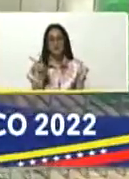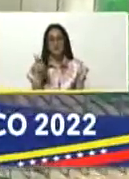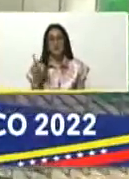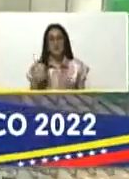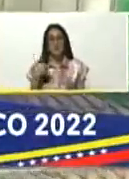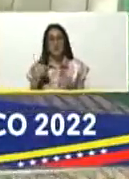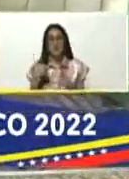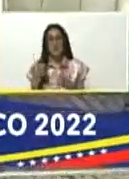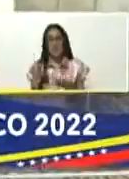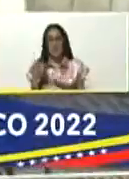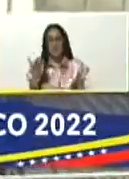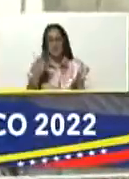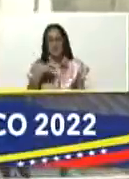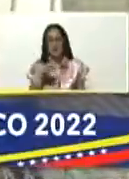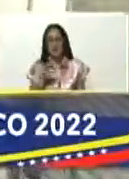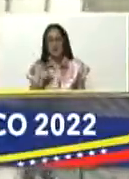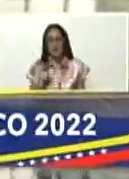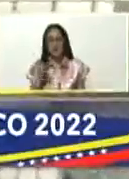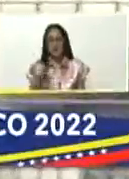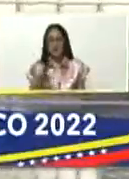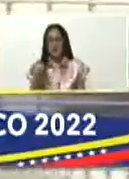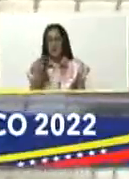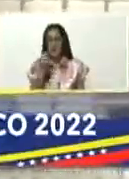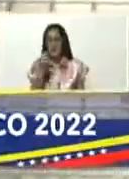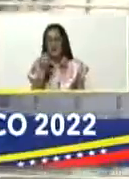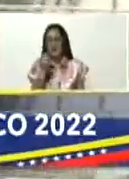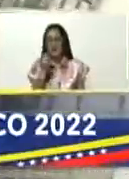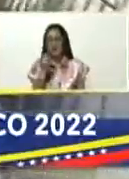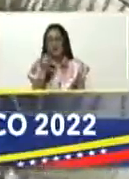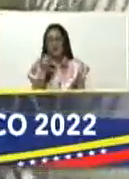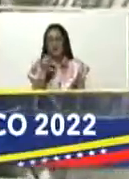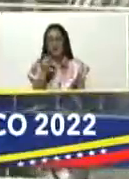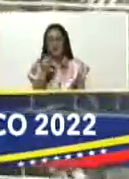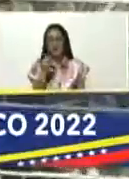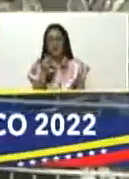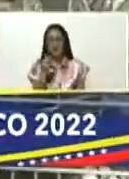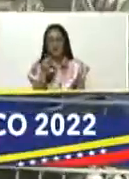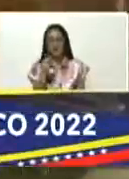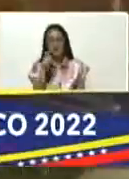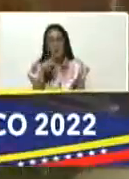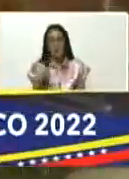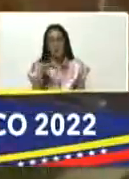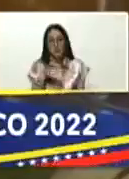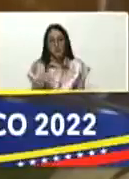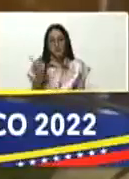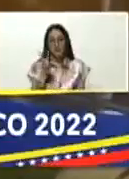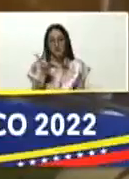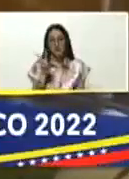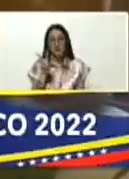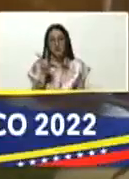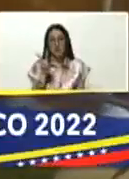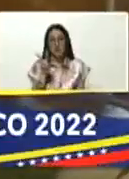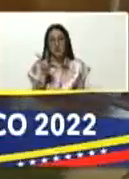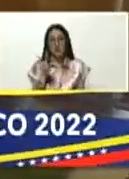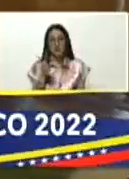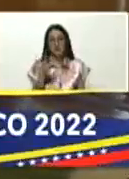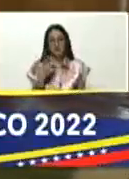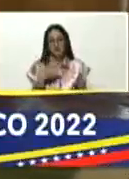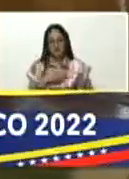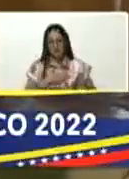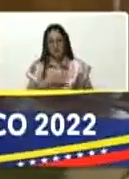productores como somos, fundamentales de alimento para el pueblo venezolano, bueno, poniéndonos al